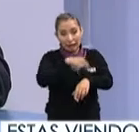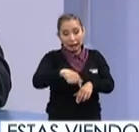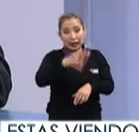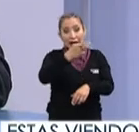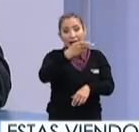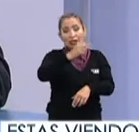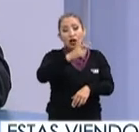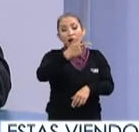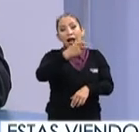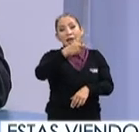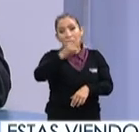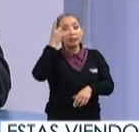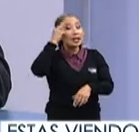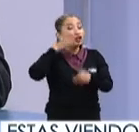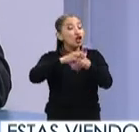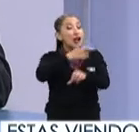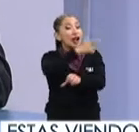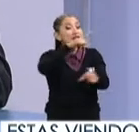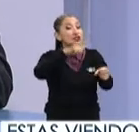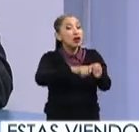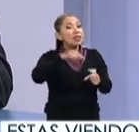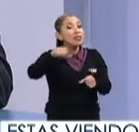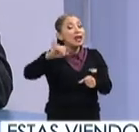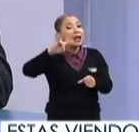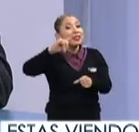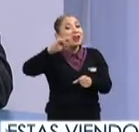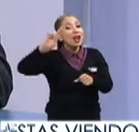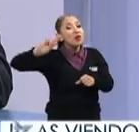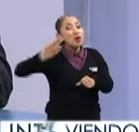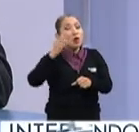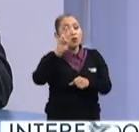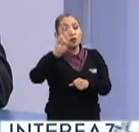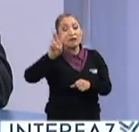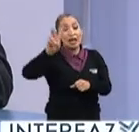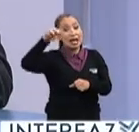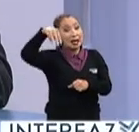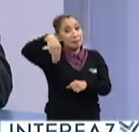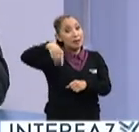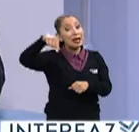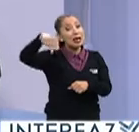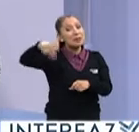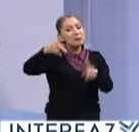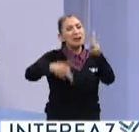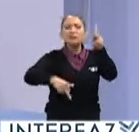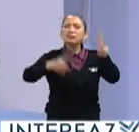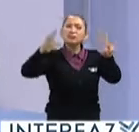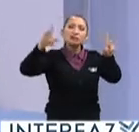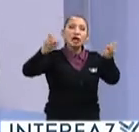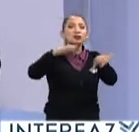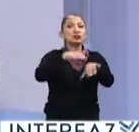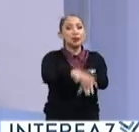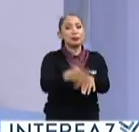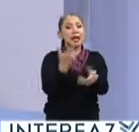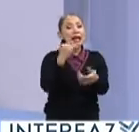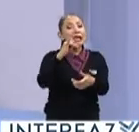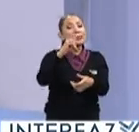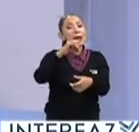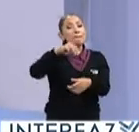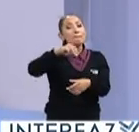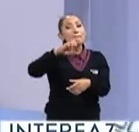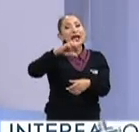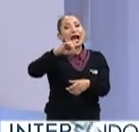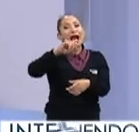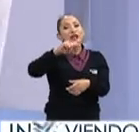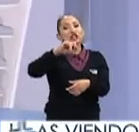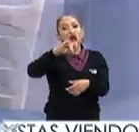precisamente Gerardo de Alba Mora, él es director nacional de Ingenierías de la Universidad del Valle de México, donde platicaremos sobre la ingeniería de